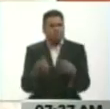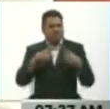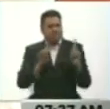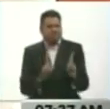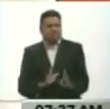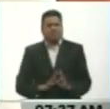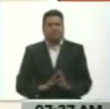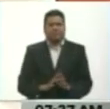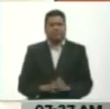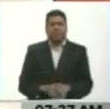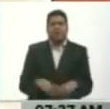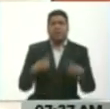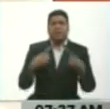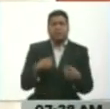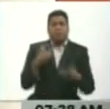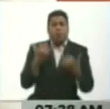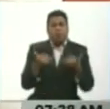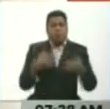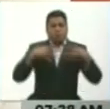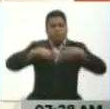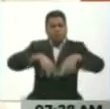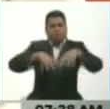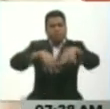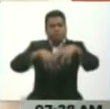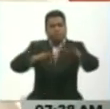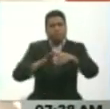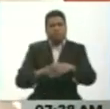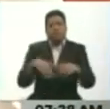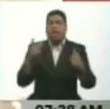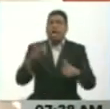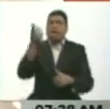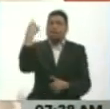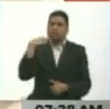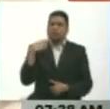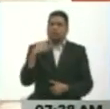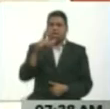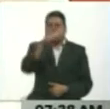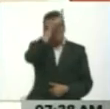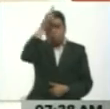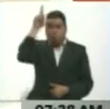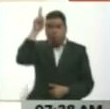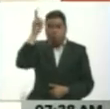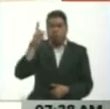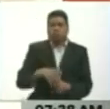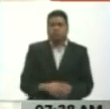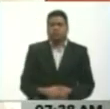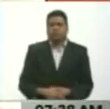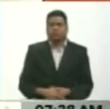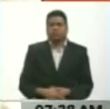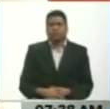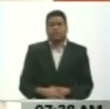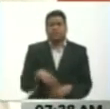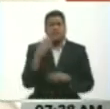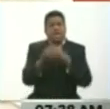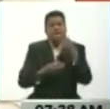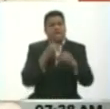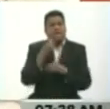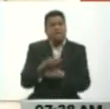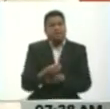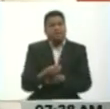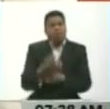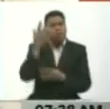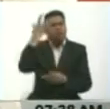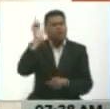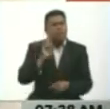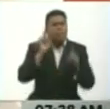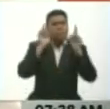para propiciar acciones de calle. En aquel entonces, Leopoldo López, ¿verdad? hizo y le hizo creer a buena parte de la